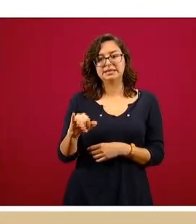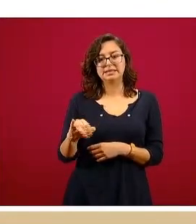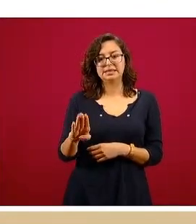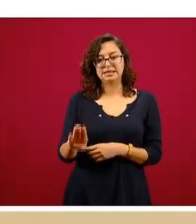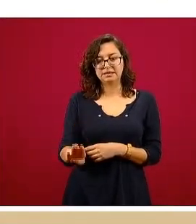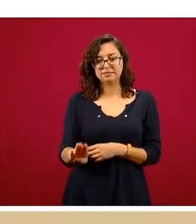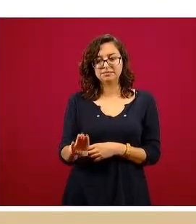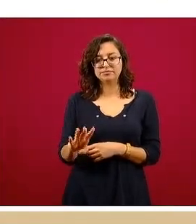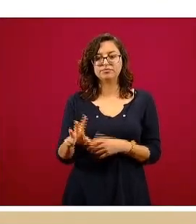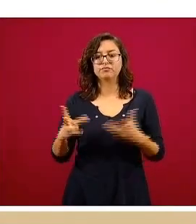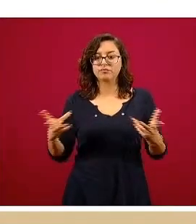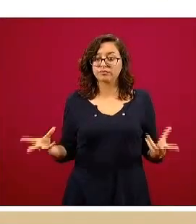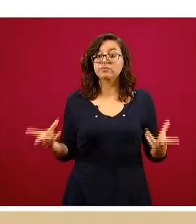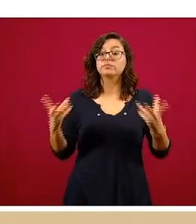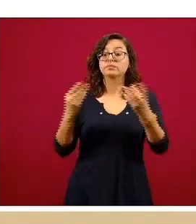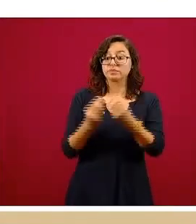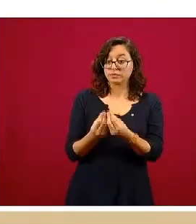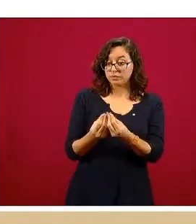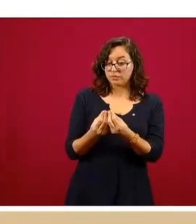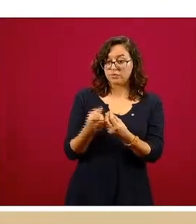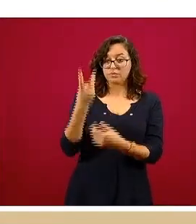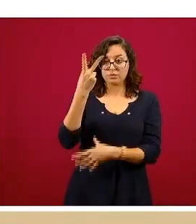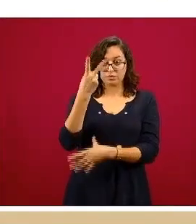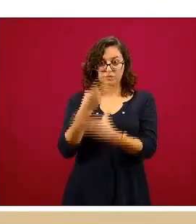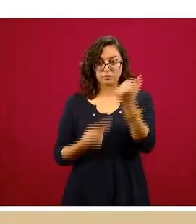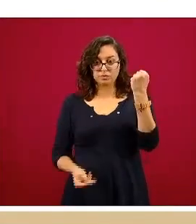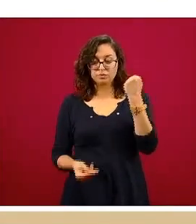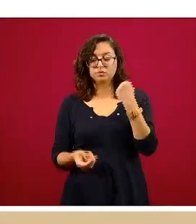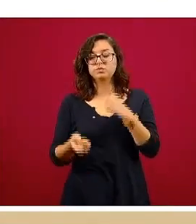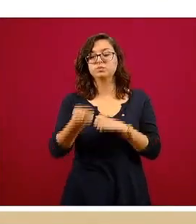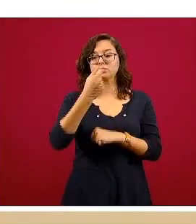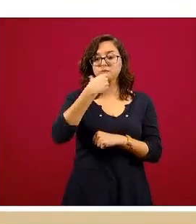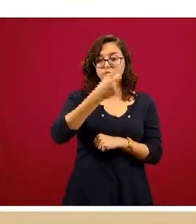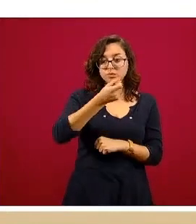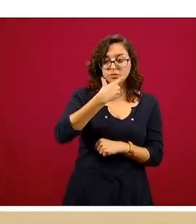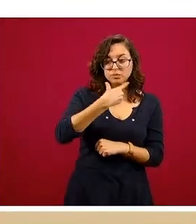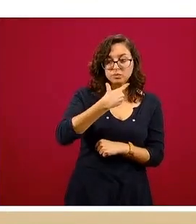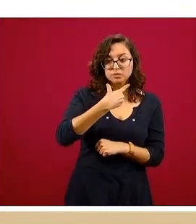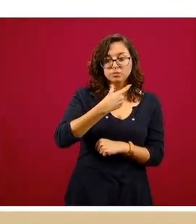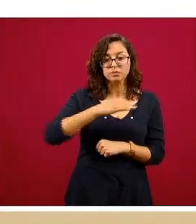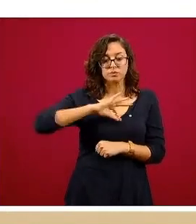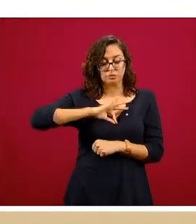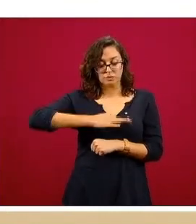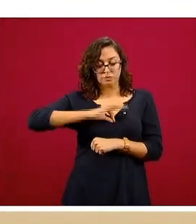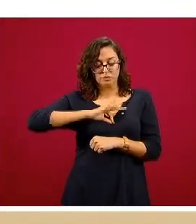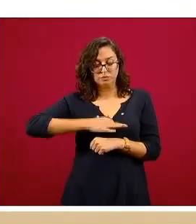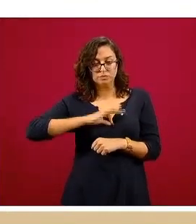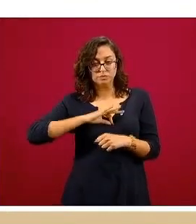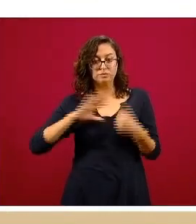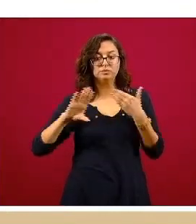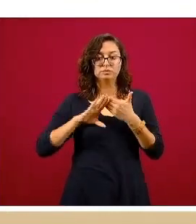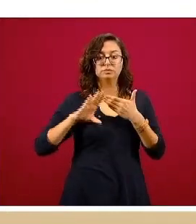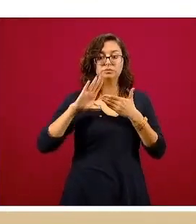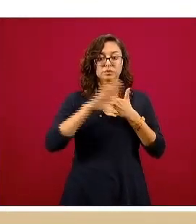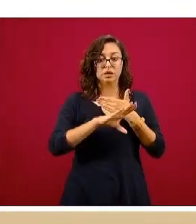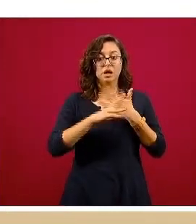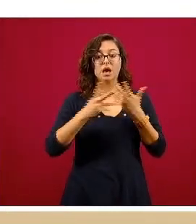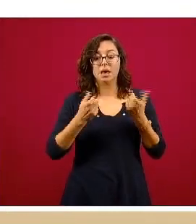que para ayudar a mediar, aparte de la respuesta del virus, la